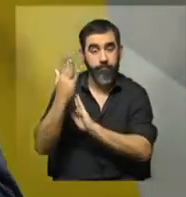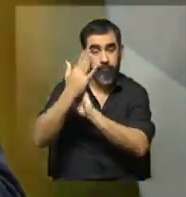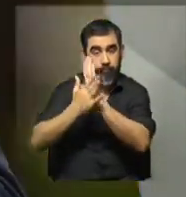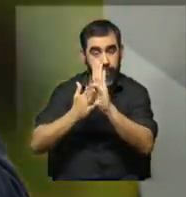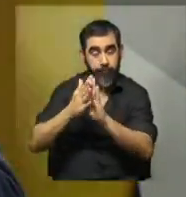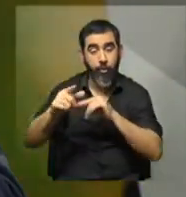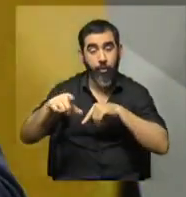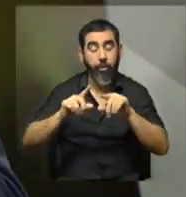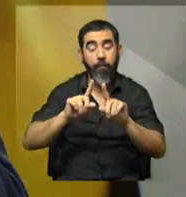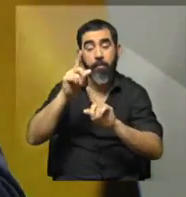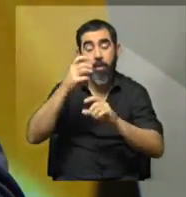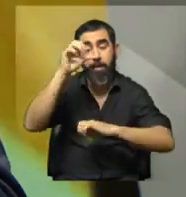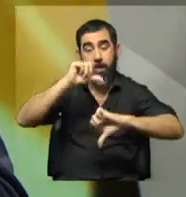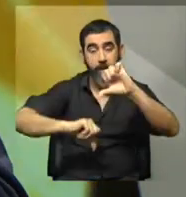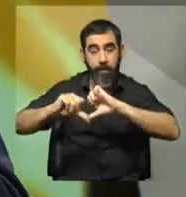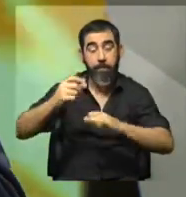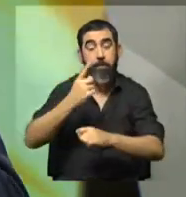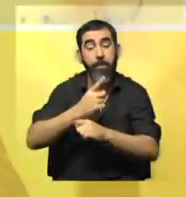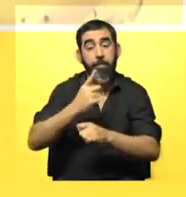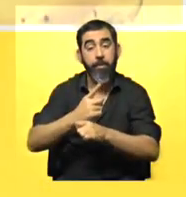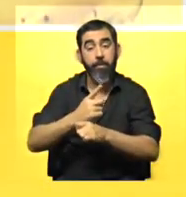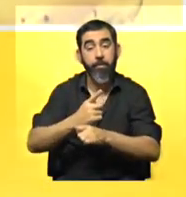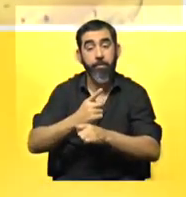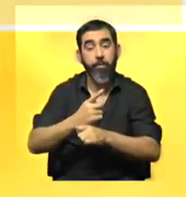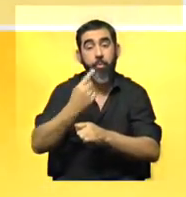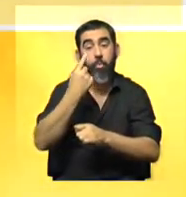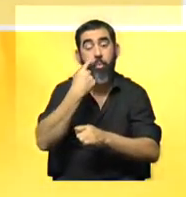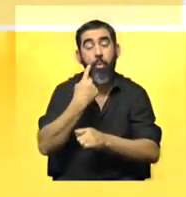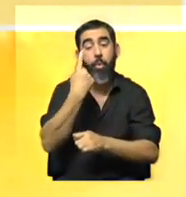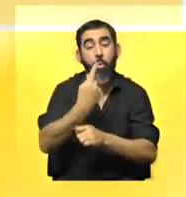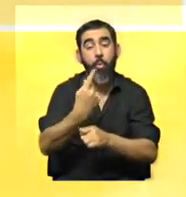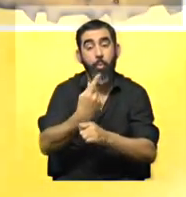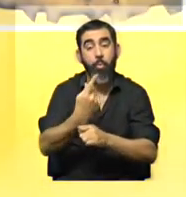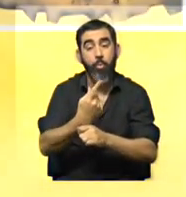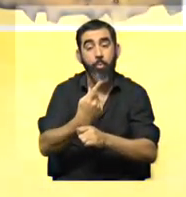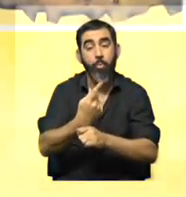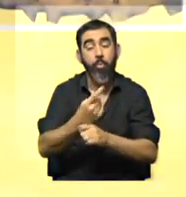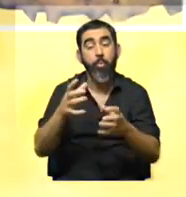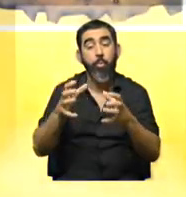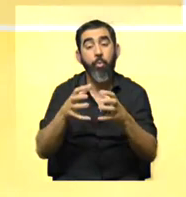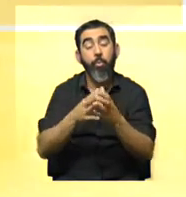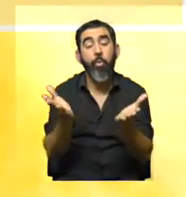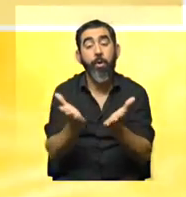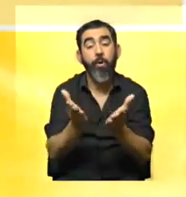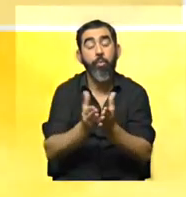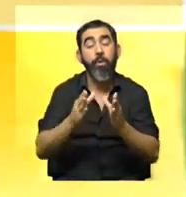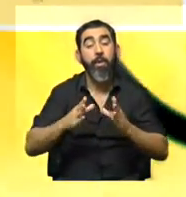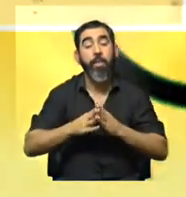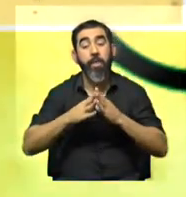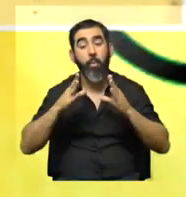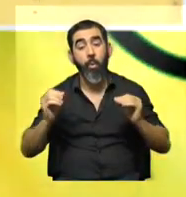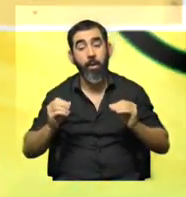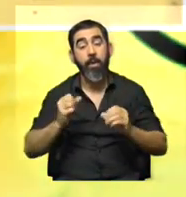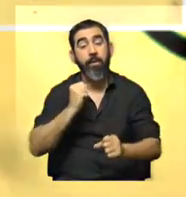desde Facultad de Química. Primero, la categoría número uno, que se compone de grupos de estudiantes de primaria